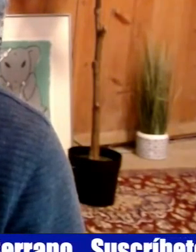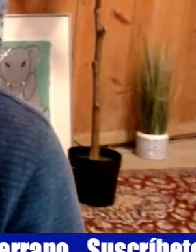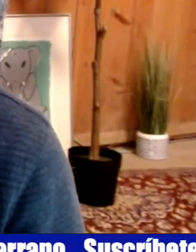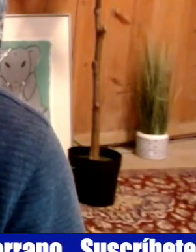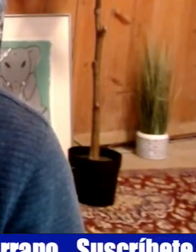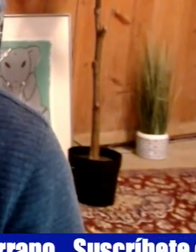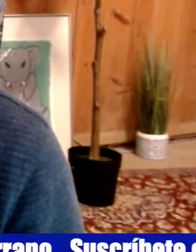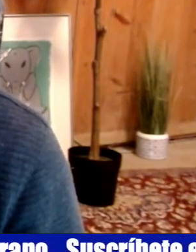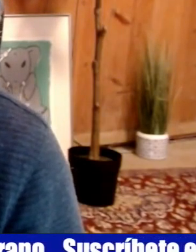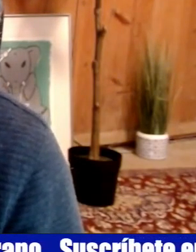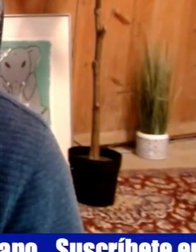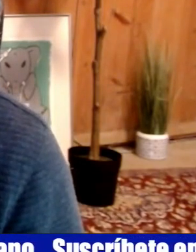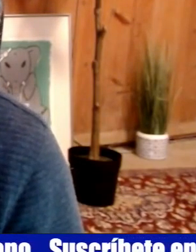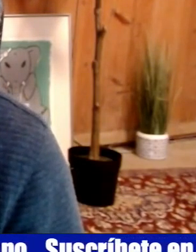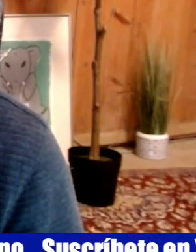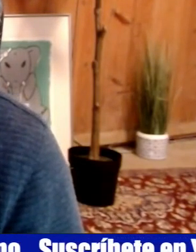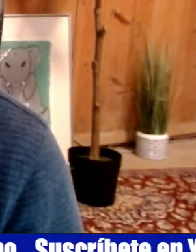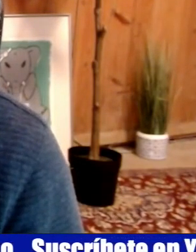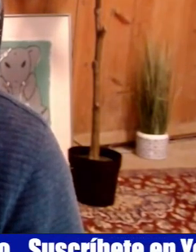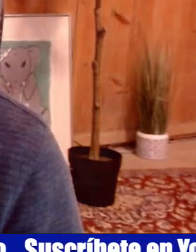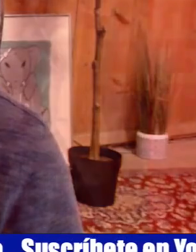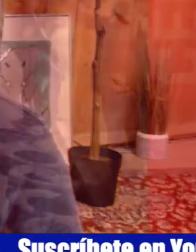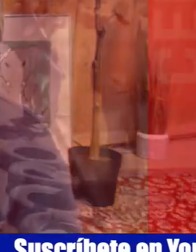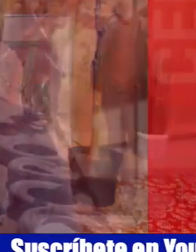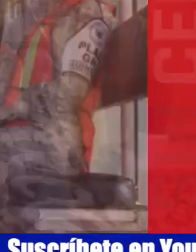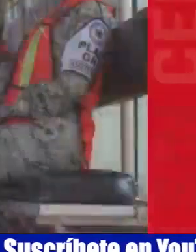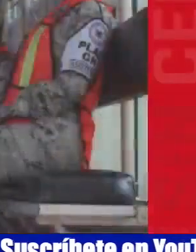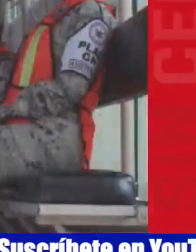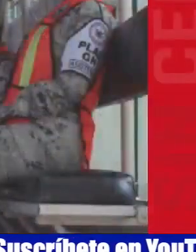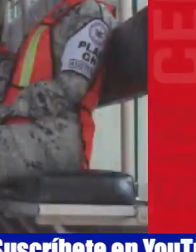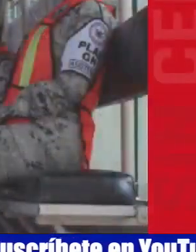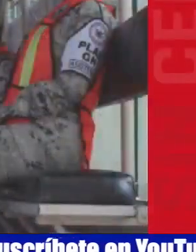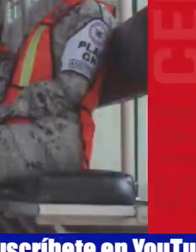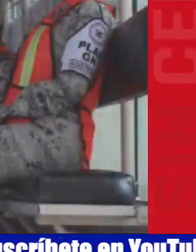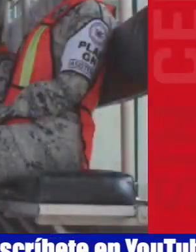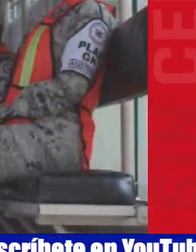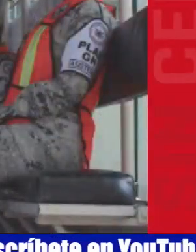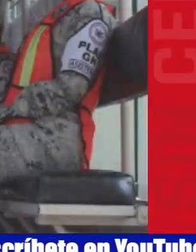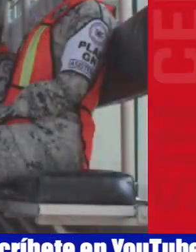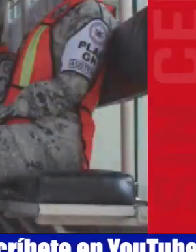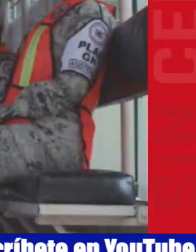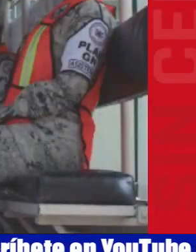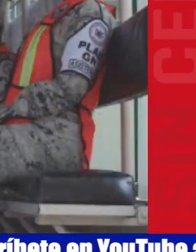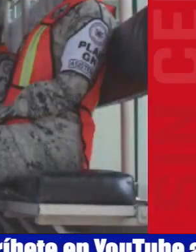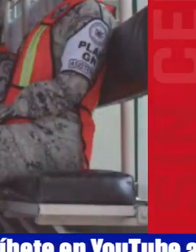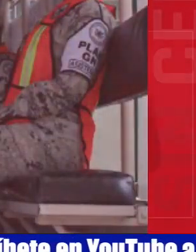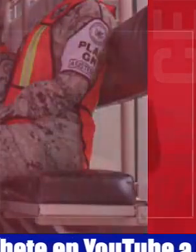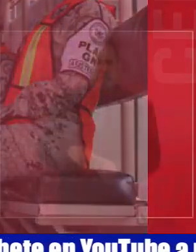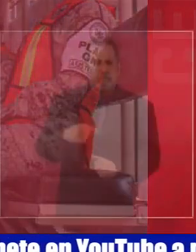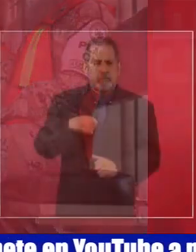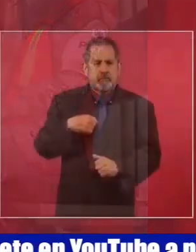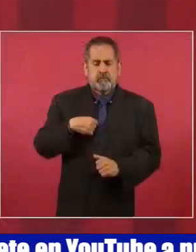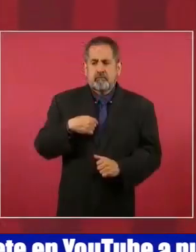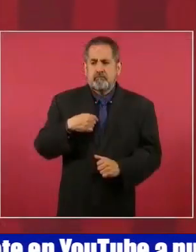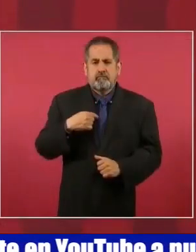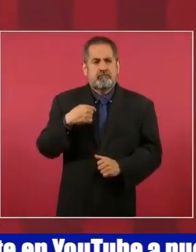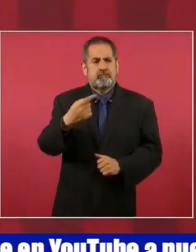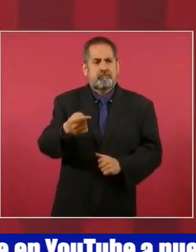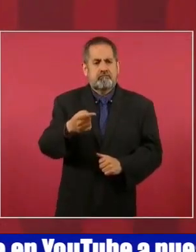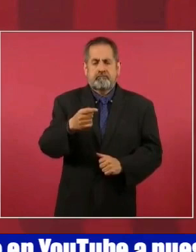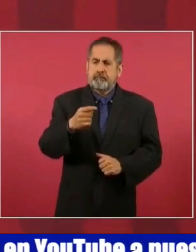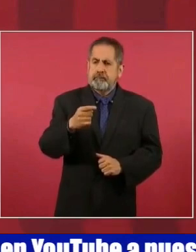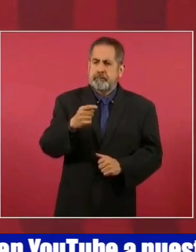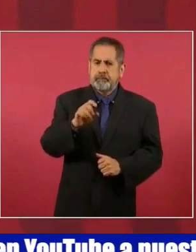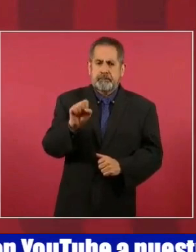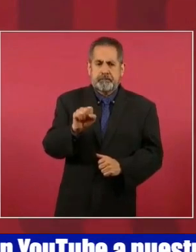la administración de la Guardia Nacional por parte de la Secretaría de la Defensa Nacional. Hoy el presidente López Obrador dijo que pues no pasaba nada, ¿no? Que